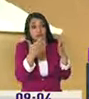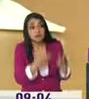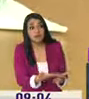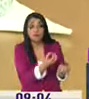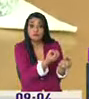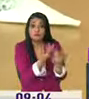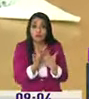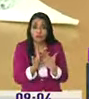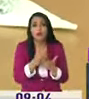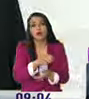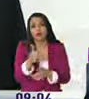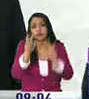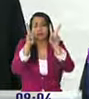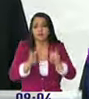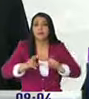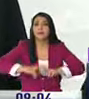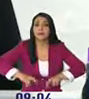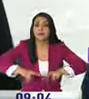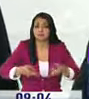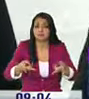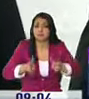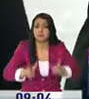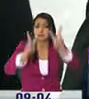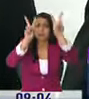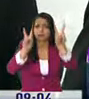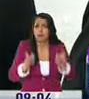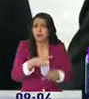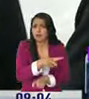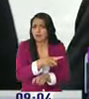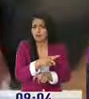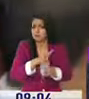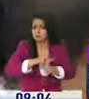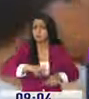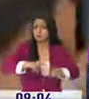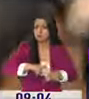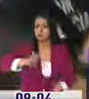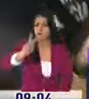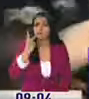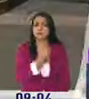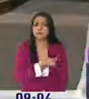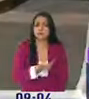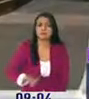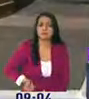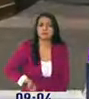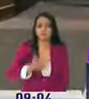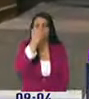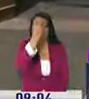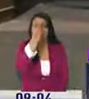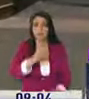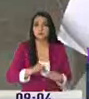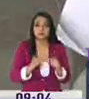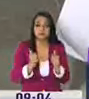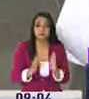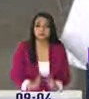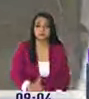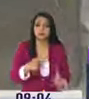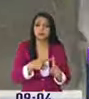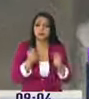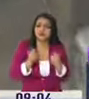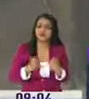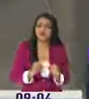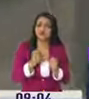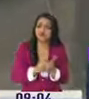otros casos que se investigan, incluso en el caso donde esté involucrado el vicepresidente de la República. La legisladora Galarza afirma que continuará